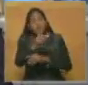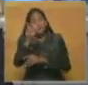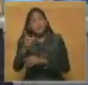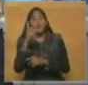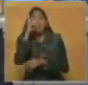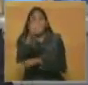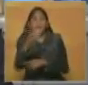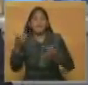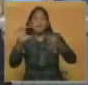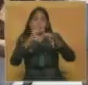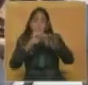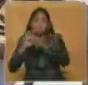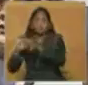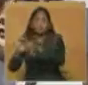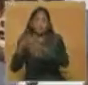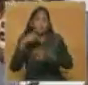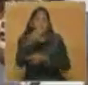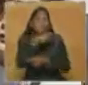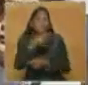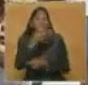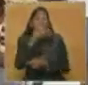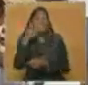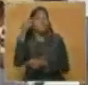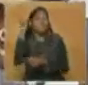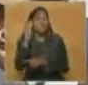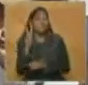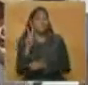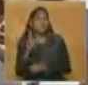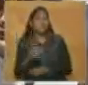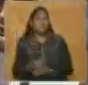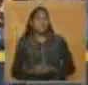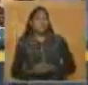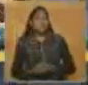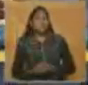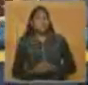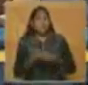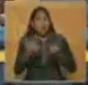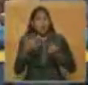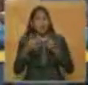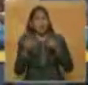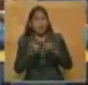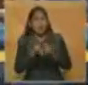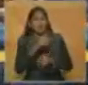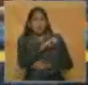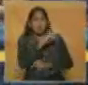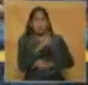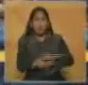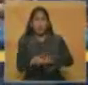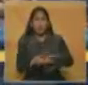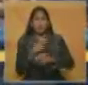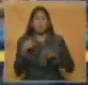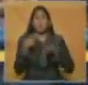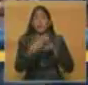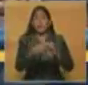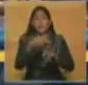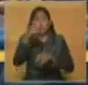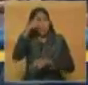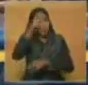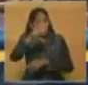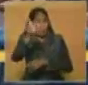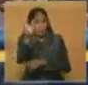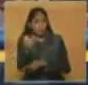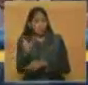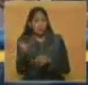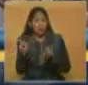busca de una justicia tricolor. El poder es un préstamo que nos hace el pueblo y es un préstamo además que tiene fecha de vencimiento. Yo quisiera